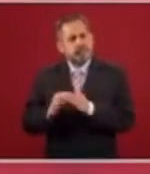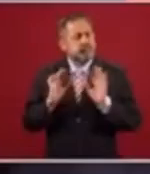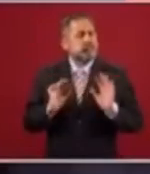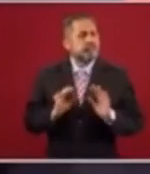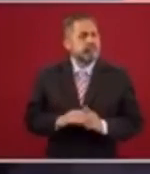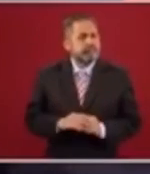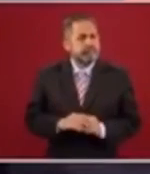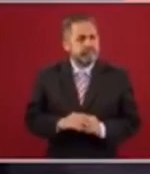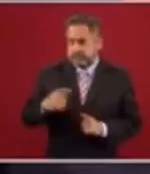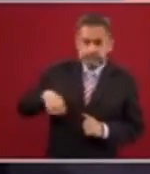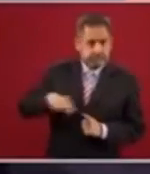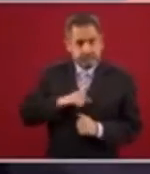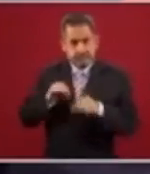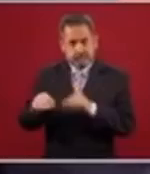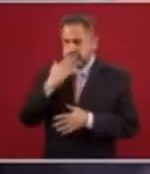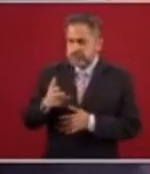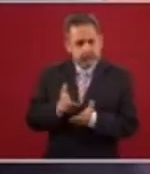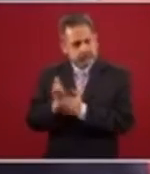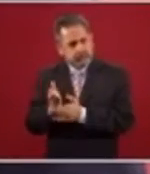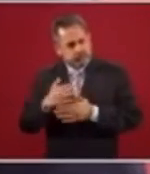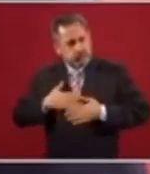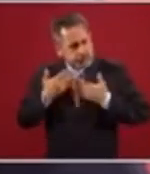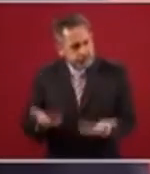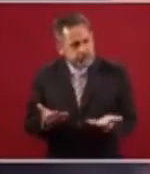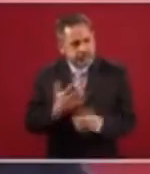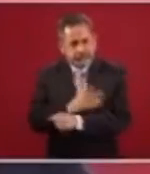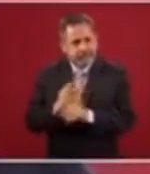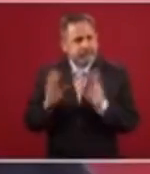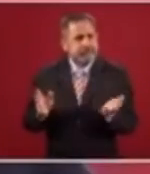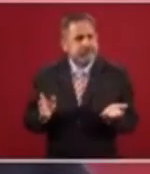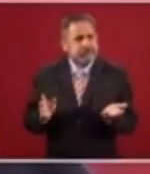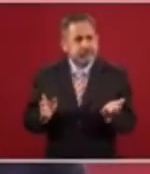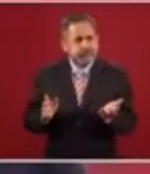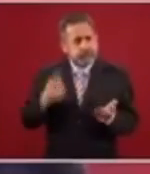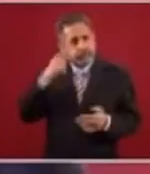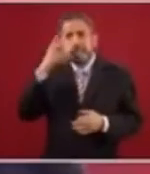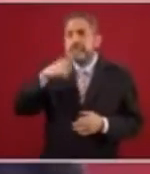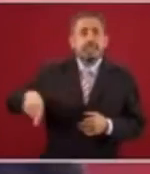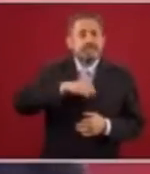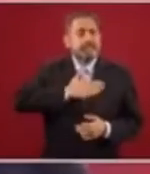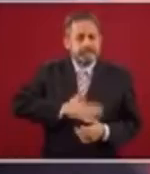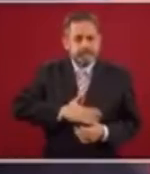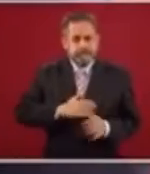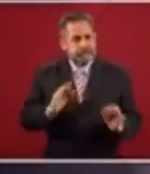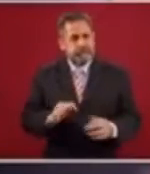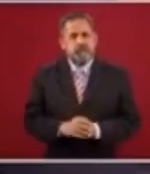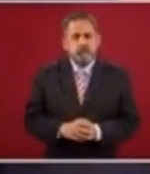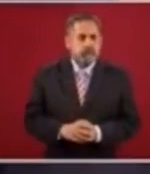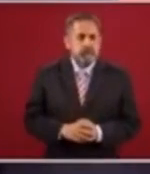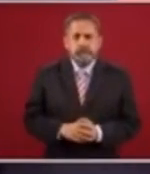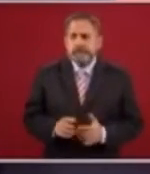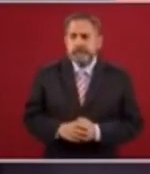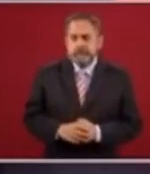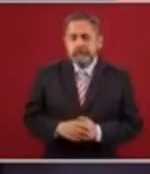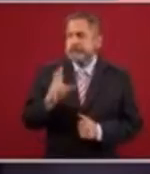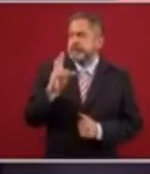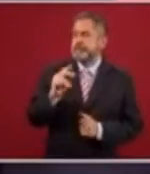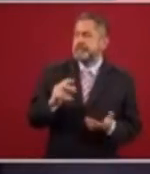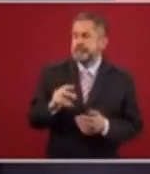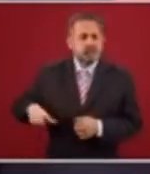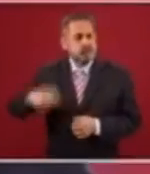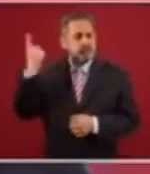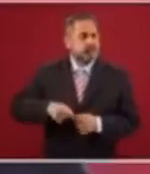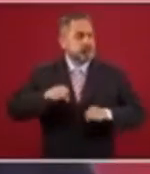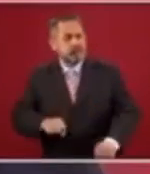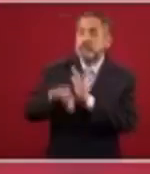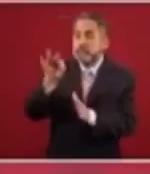con buena fe para que haya justicia. No representa un gobierno